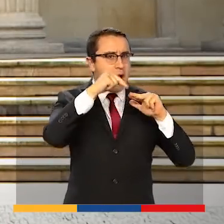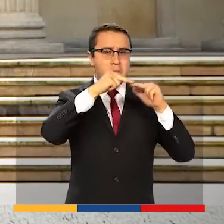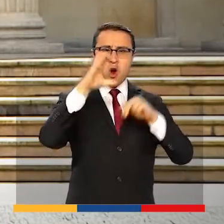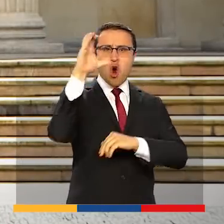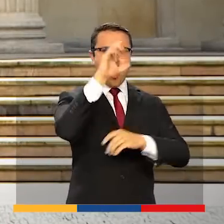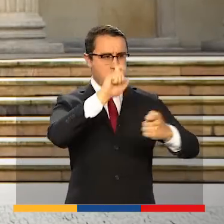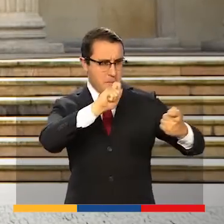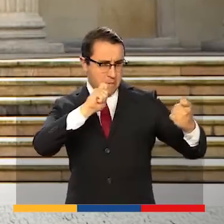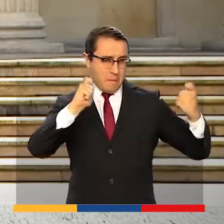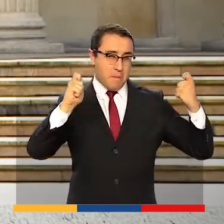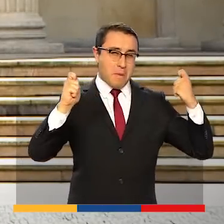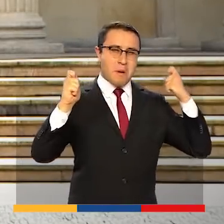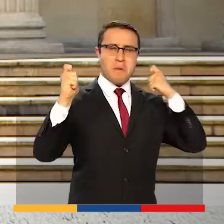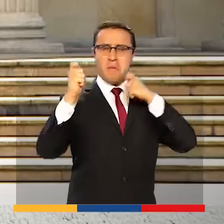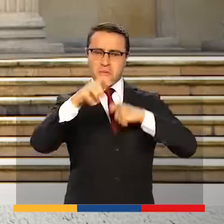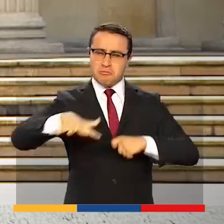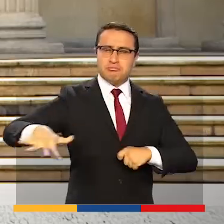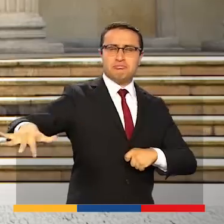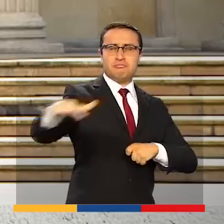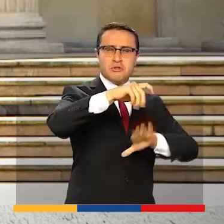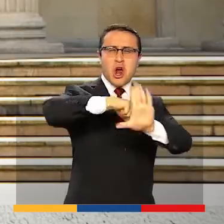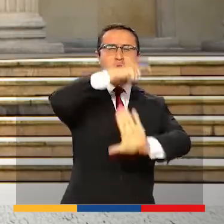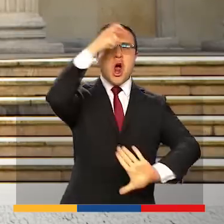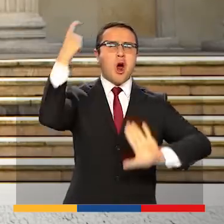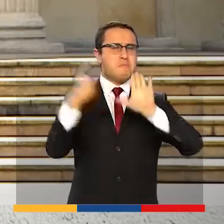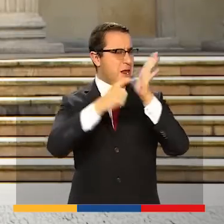Colombia en un país de paz total.